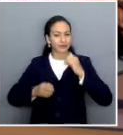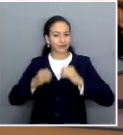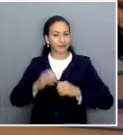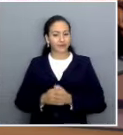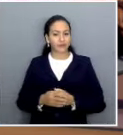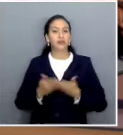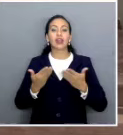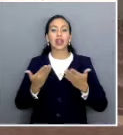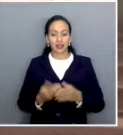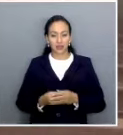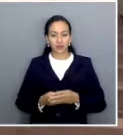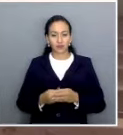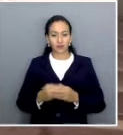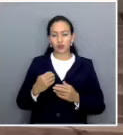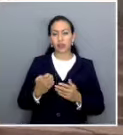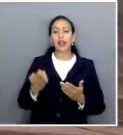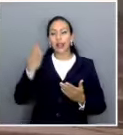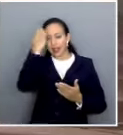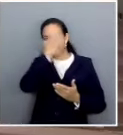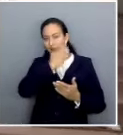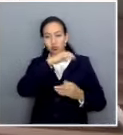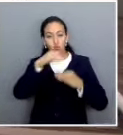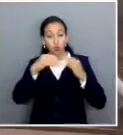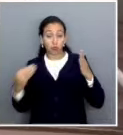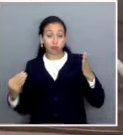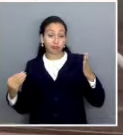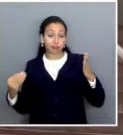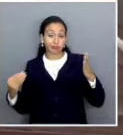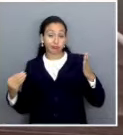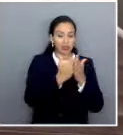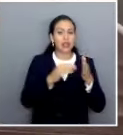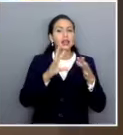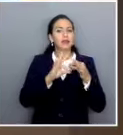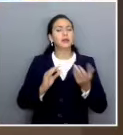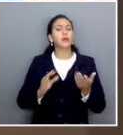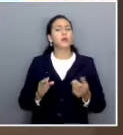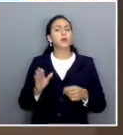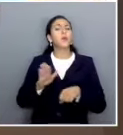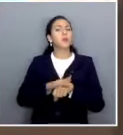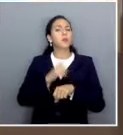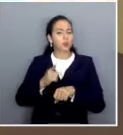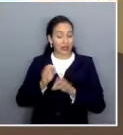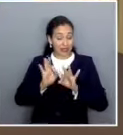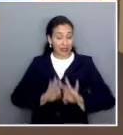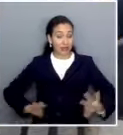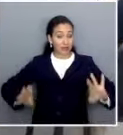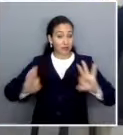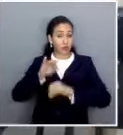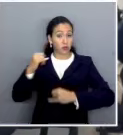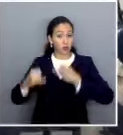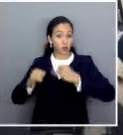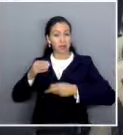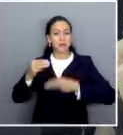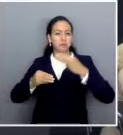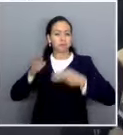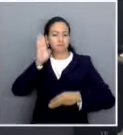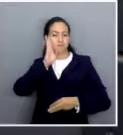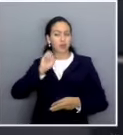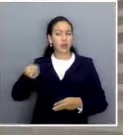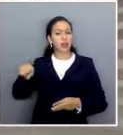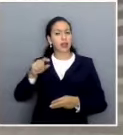carrera judicial en el que destaca el consenso sobre la necesidad de contar con personas impartidoras de justicia con un alto